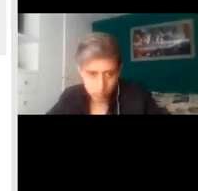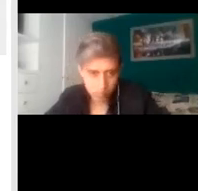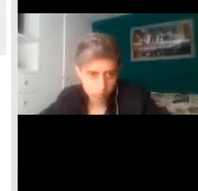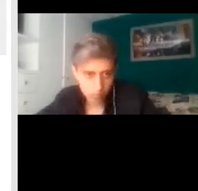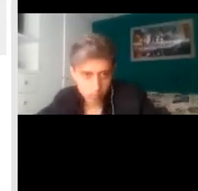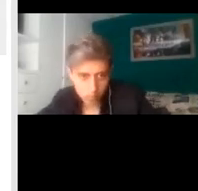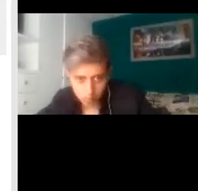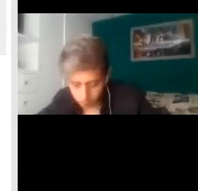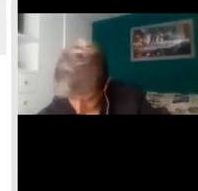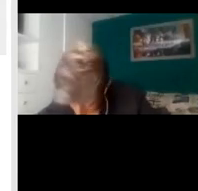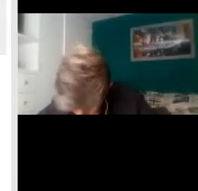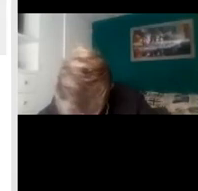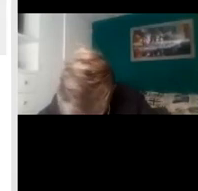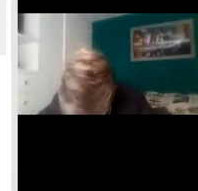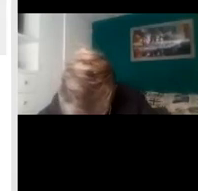perfil del lector.